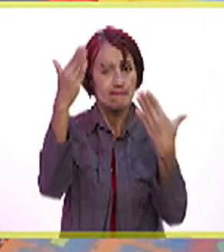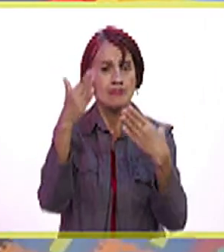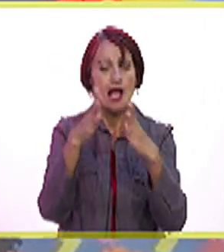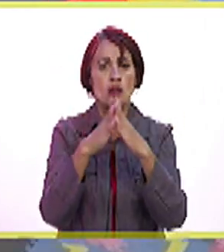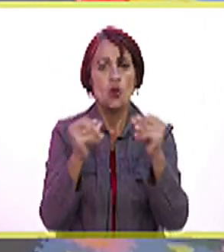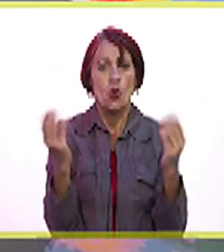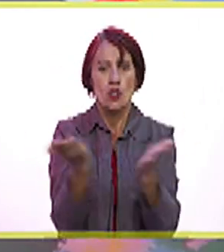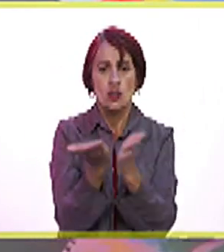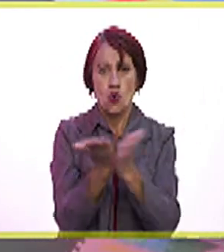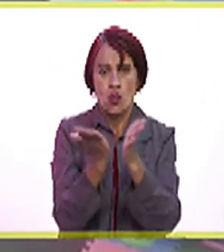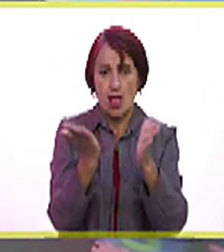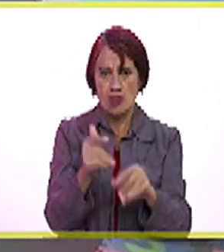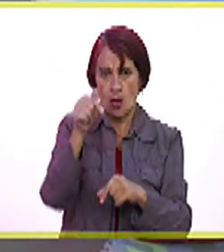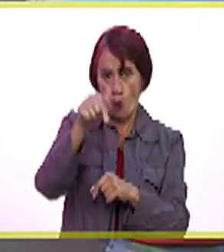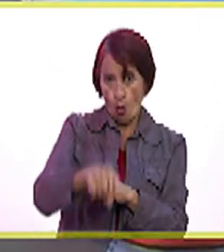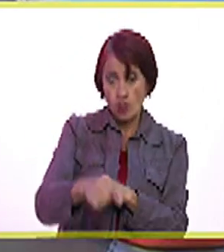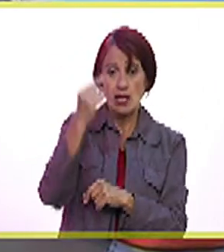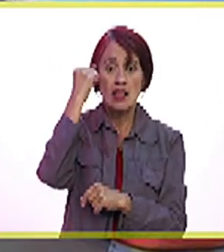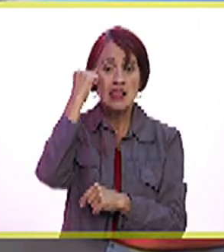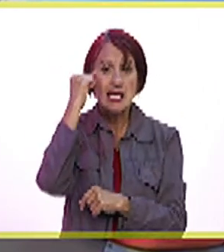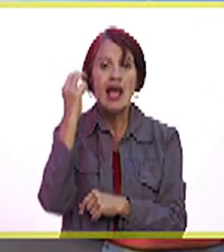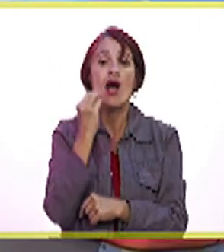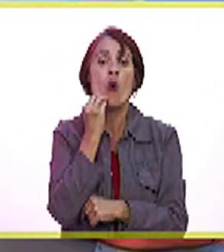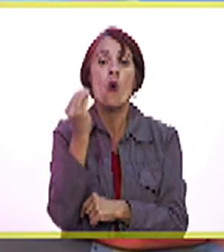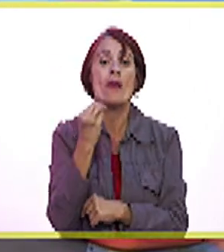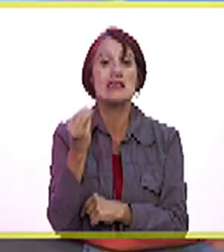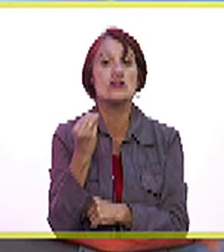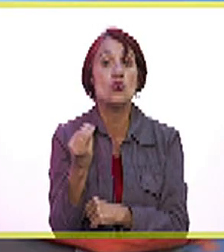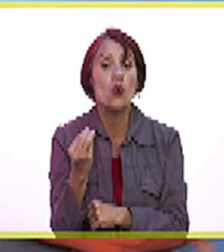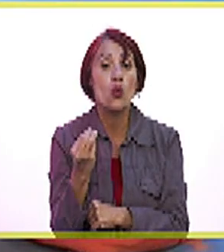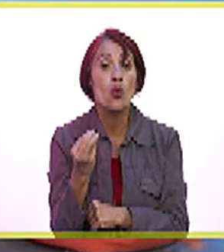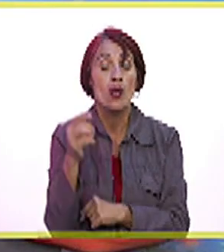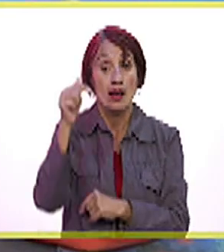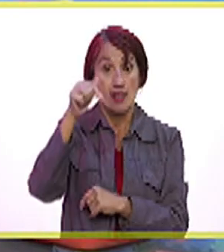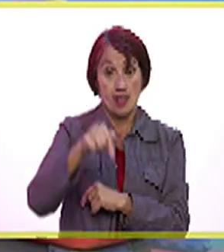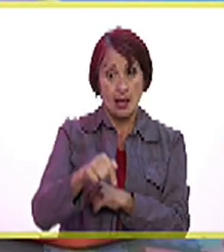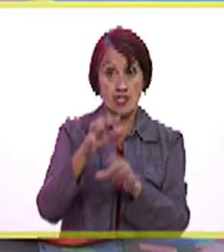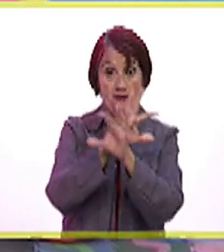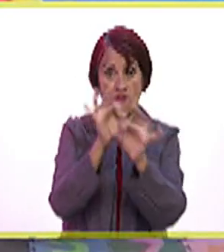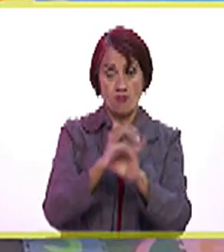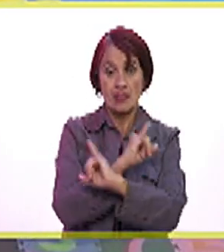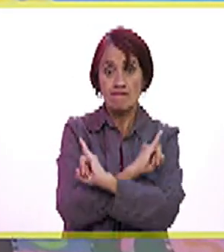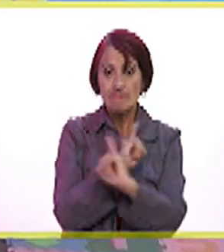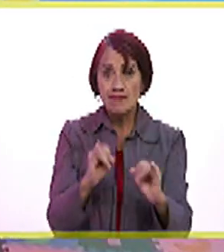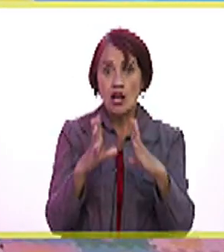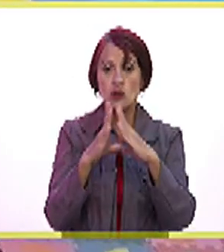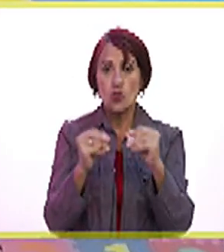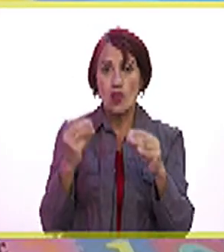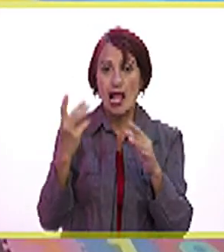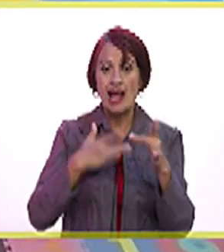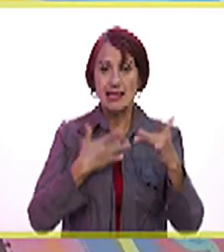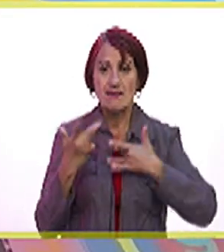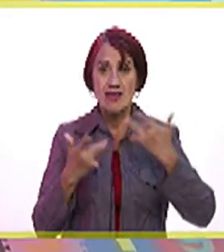estudiantes hoy en su Día de la Juventud. De esta manera finalizamos el programa por